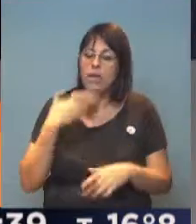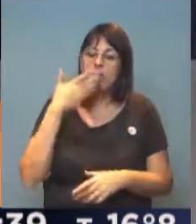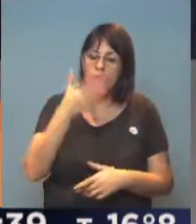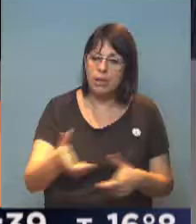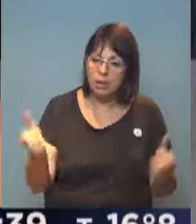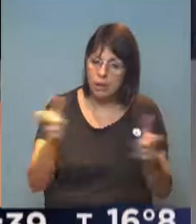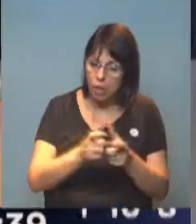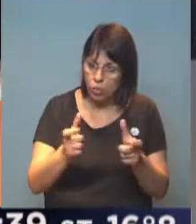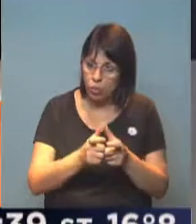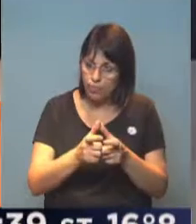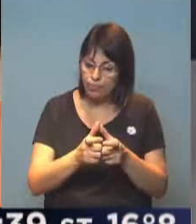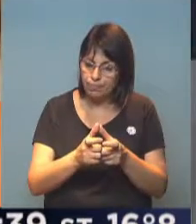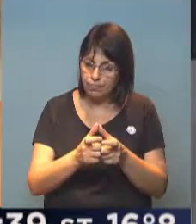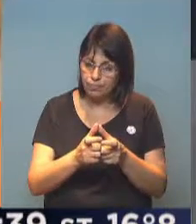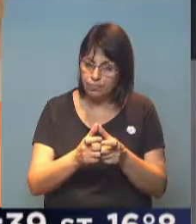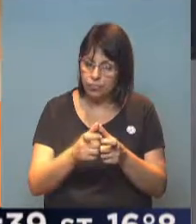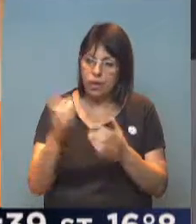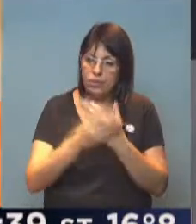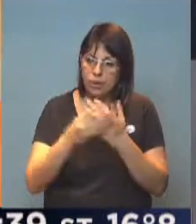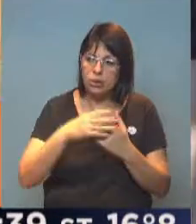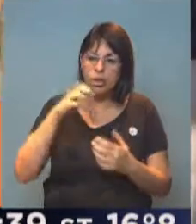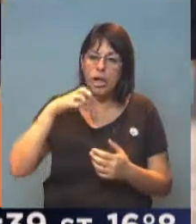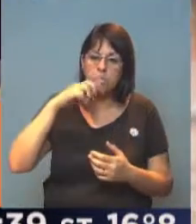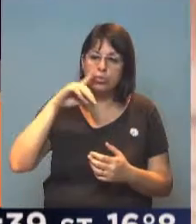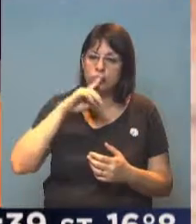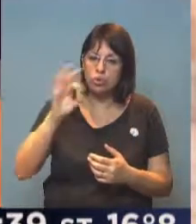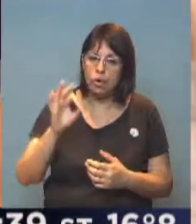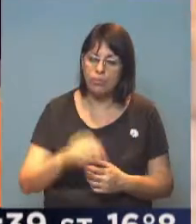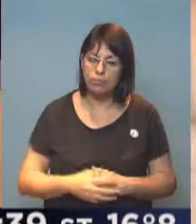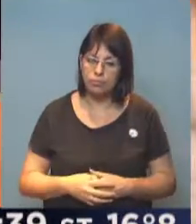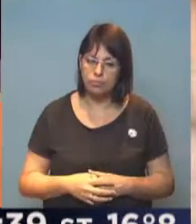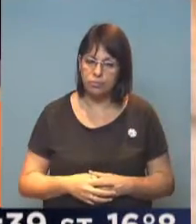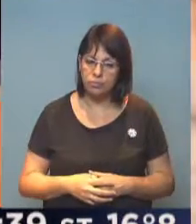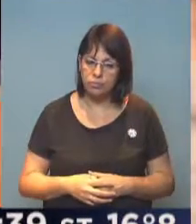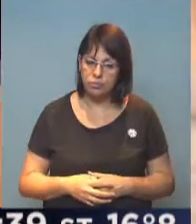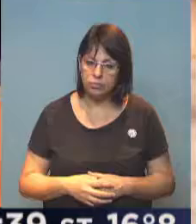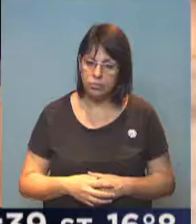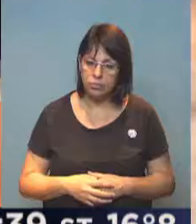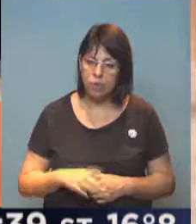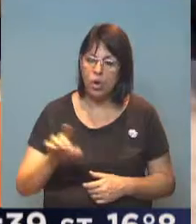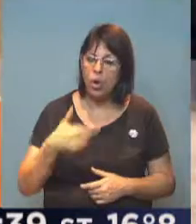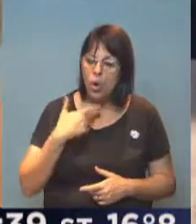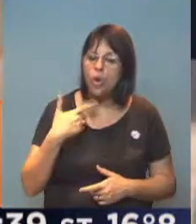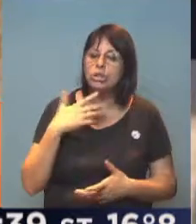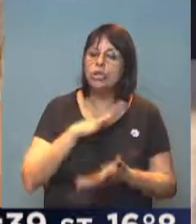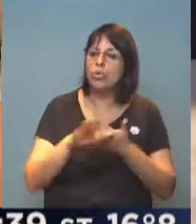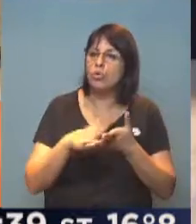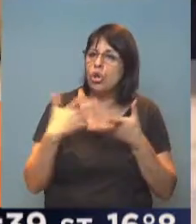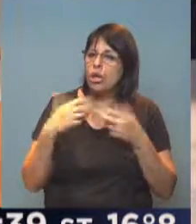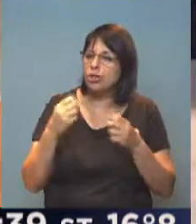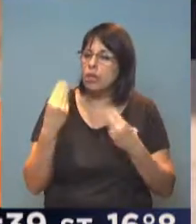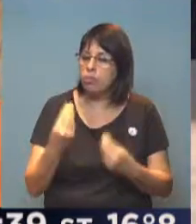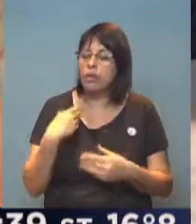audiencia con el ministro Caputo y bueno, ver qué otras líneas podemos avanzar, porque el